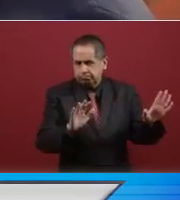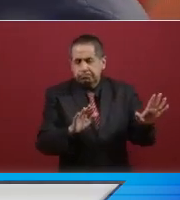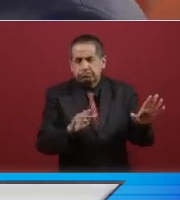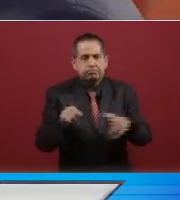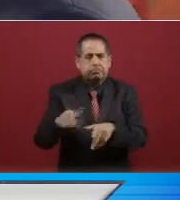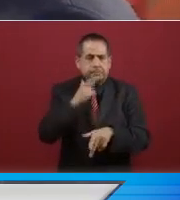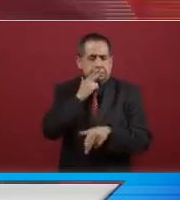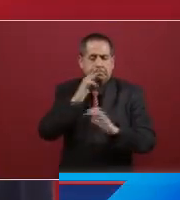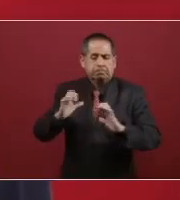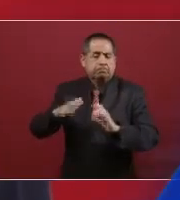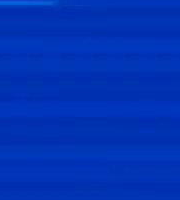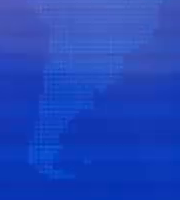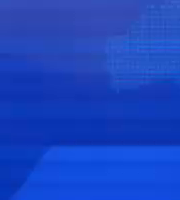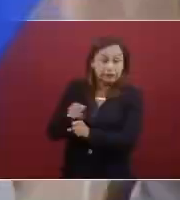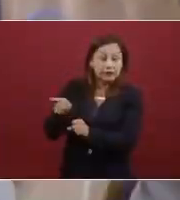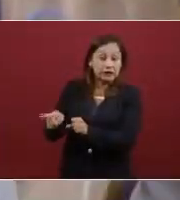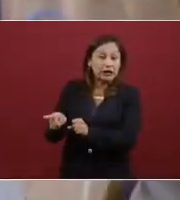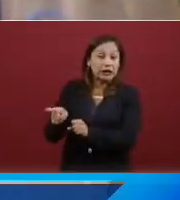semillas transgénicas.